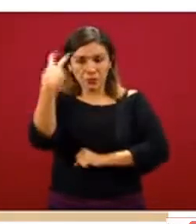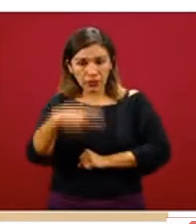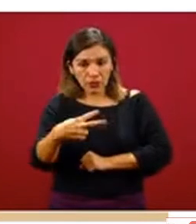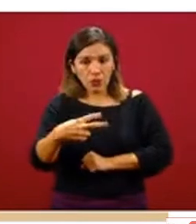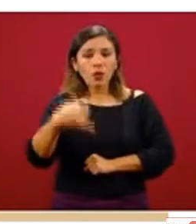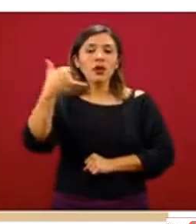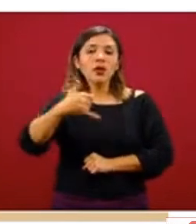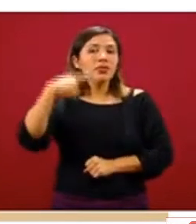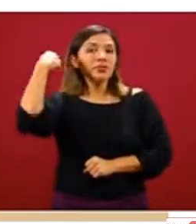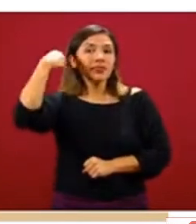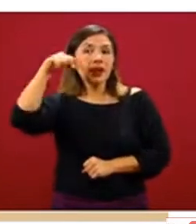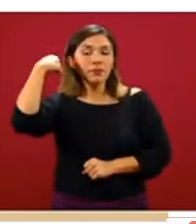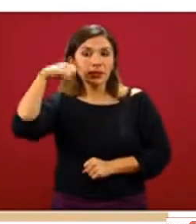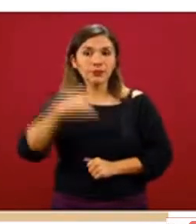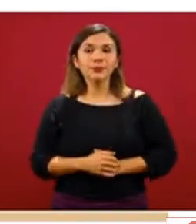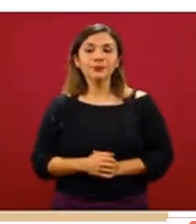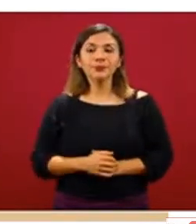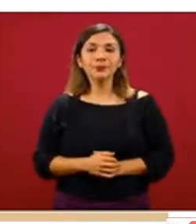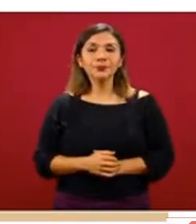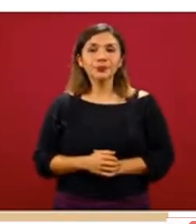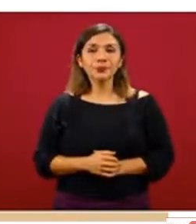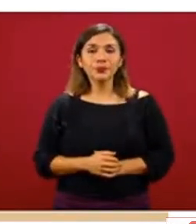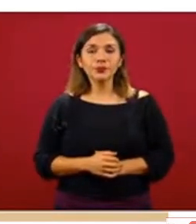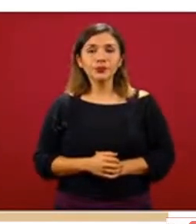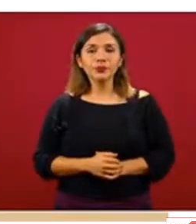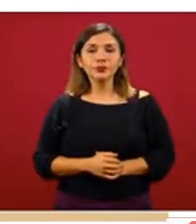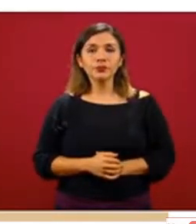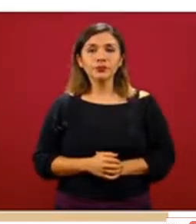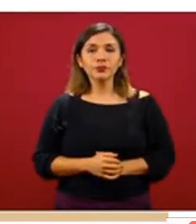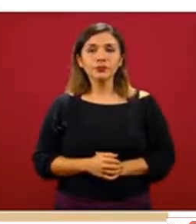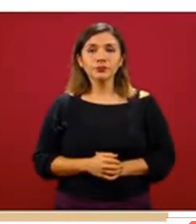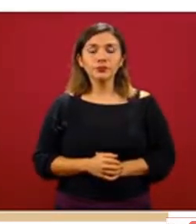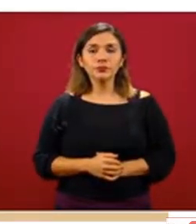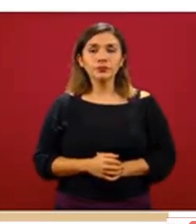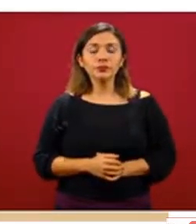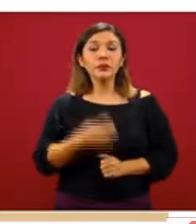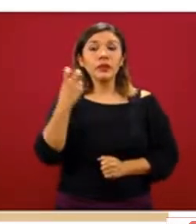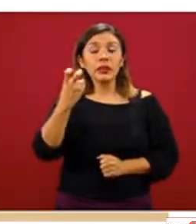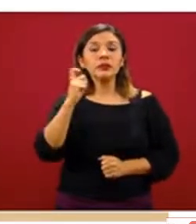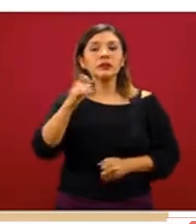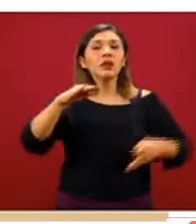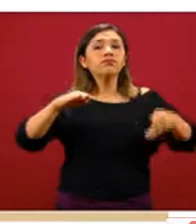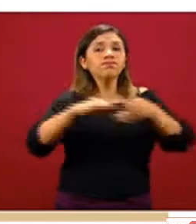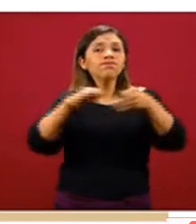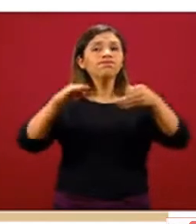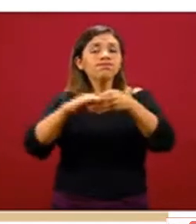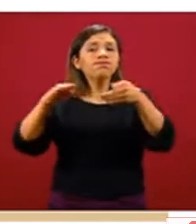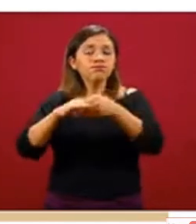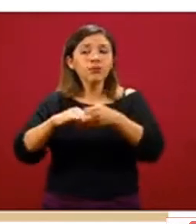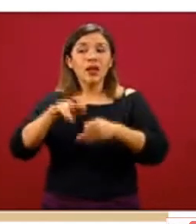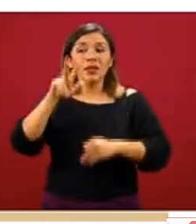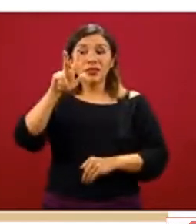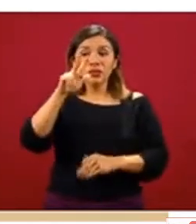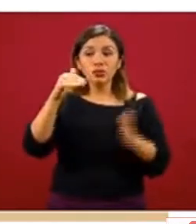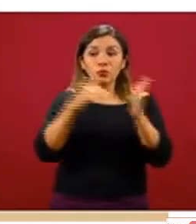y Tabasco. Veamos la siguiente diapositiva. Esta es la tasa de incidencia acumulada de estos